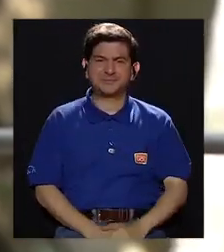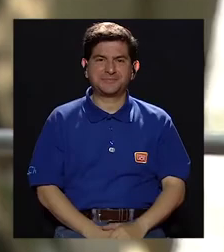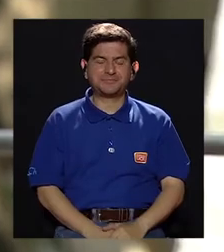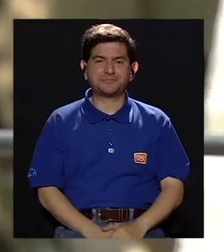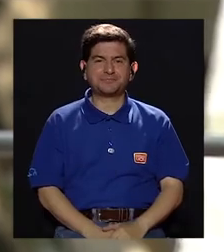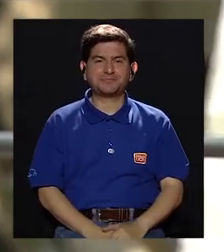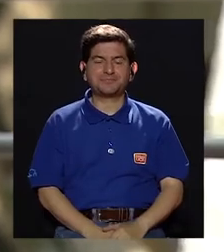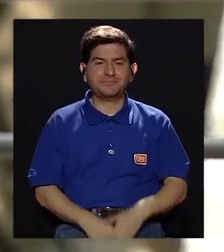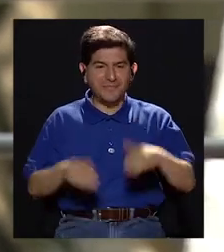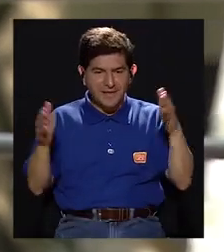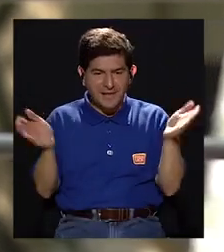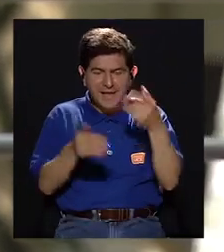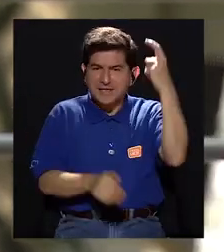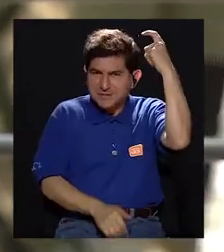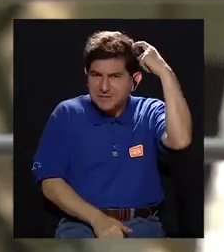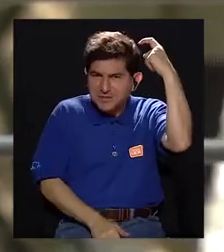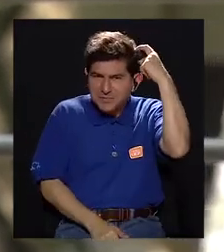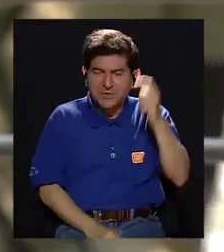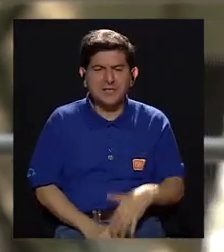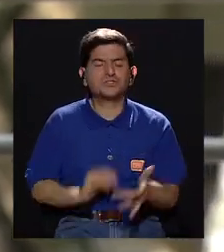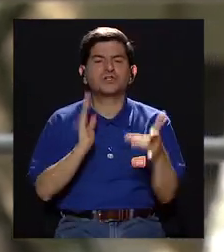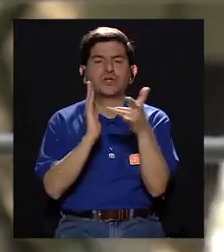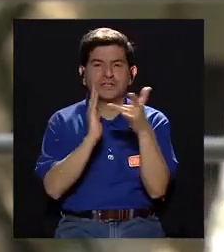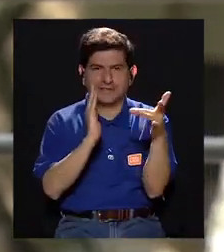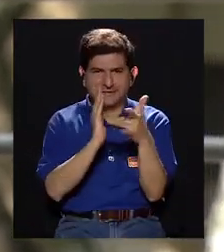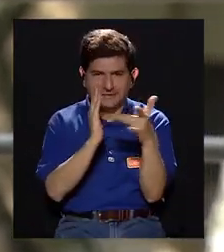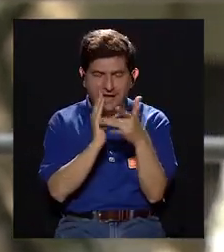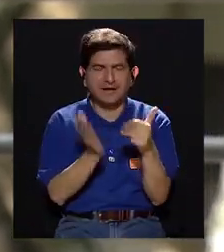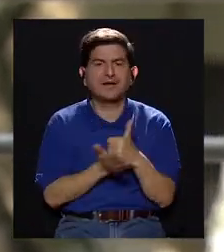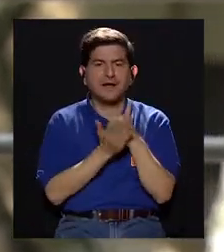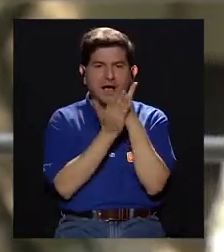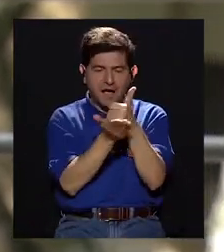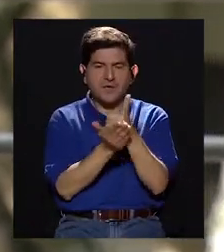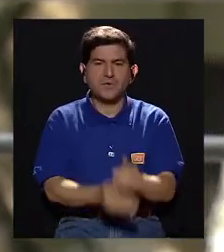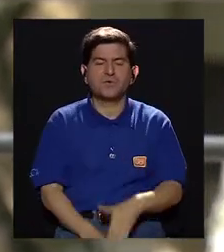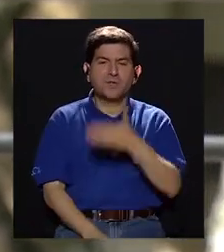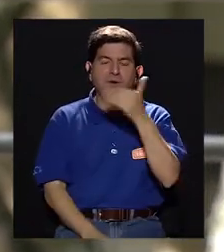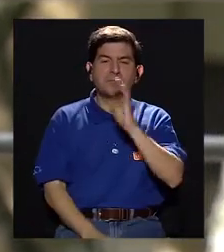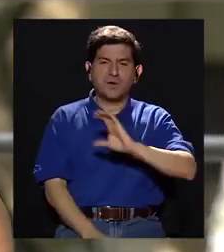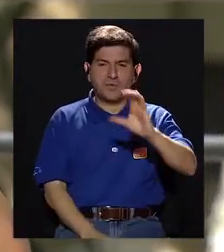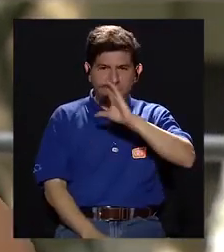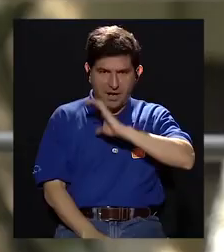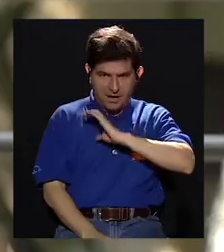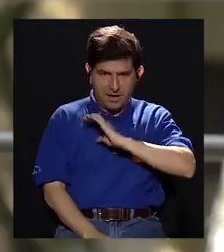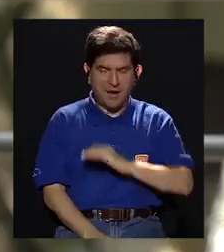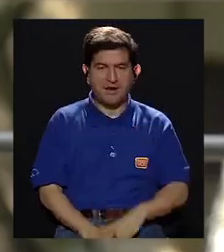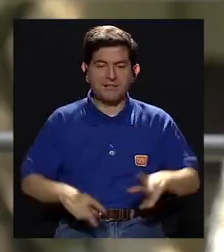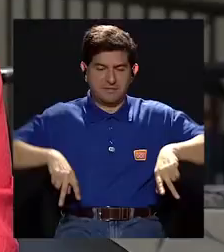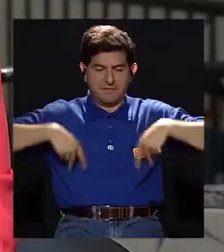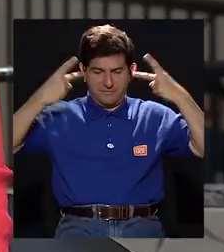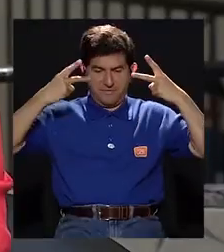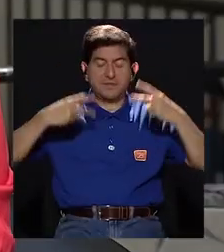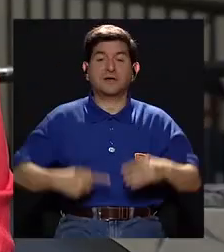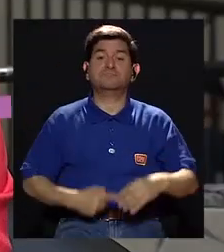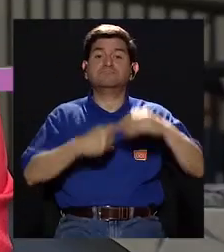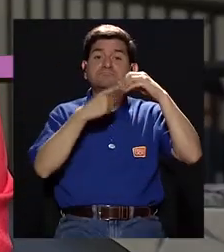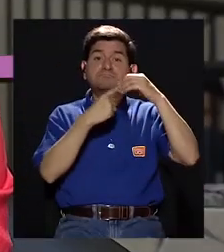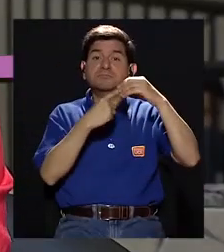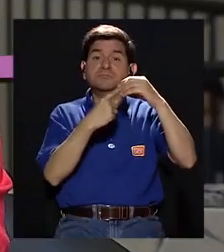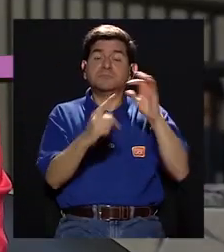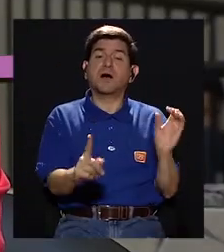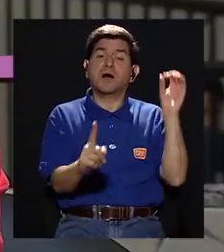neural? Mira, la estimulación neural es una técnica que nos ayuda para mejorar la calidad de nuestra